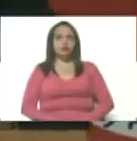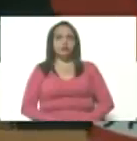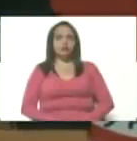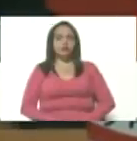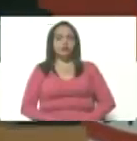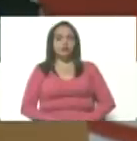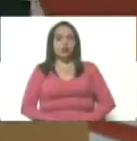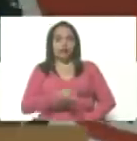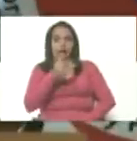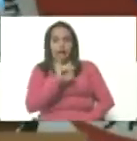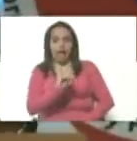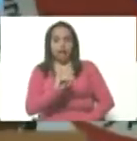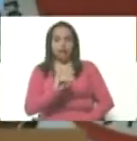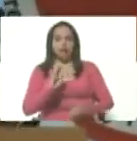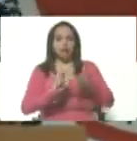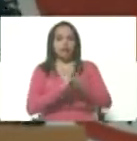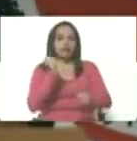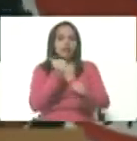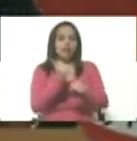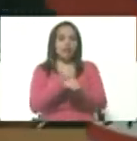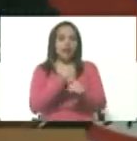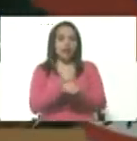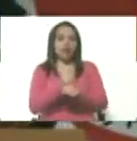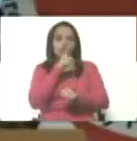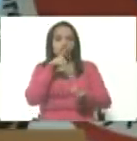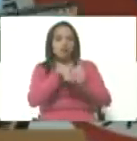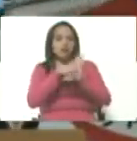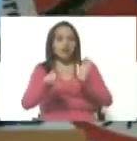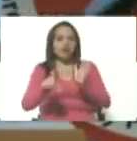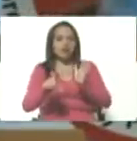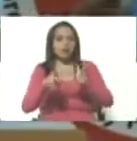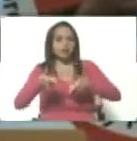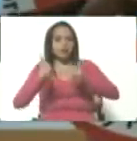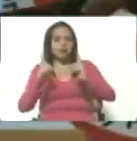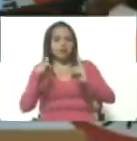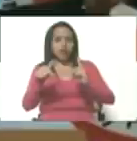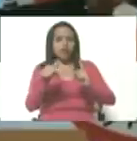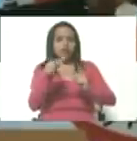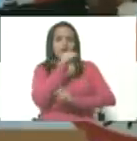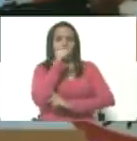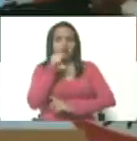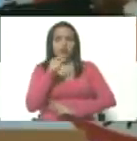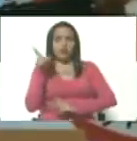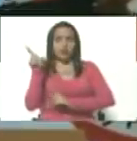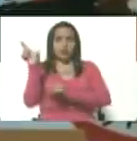Dedicada al tráfico ilícito de droga. Este ciudadano que está aquí,